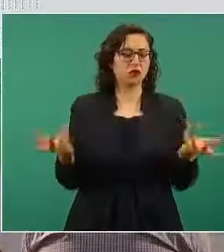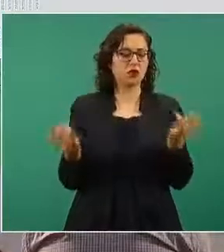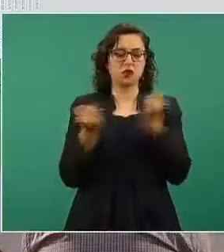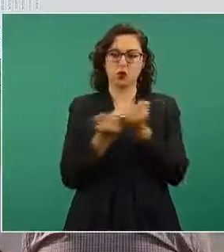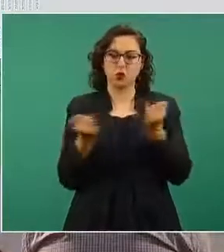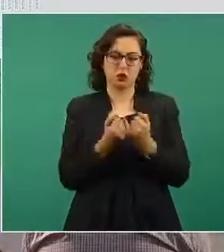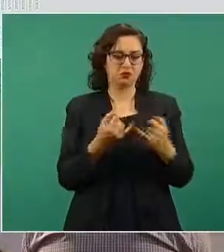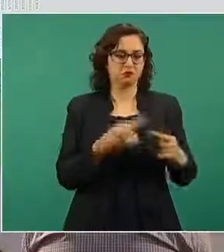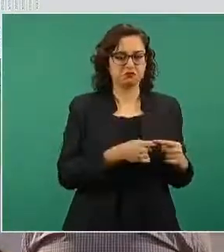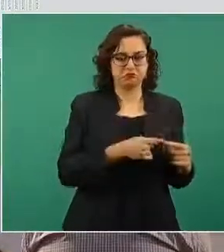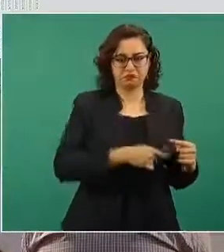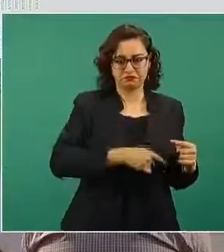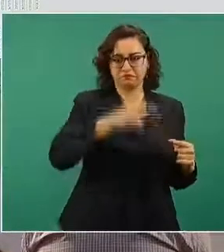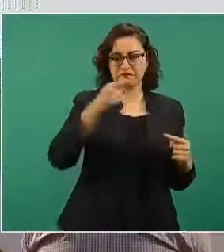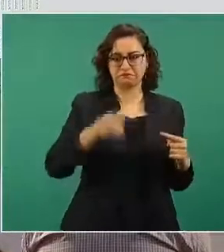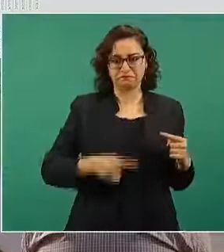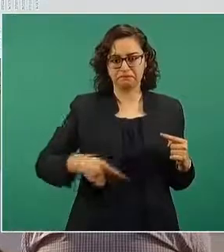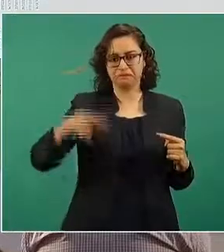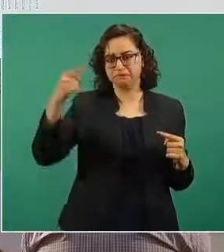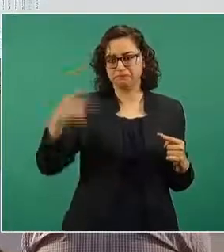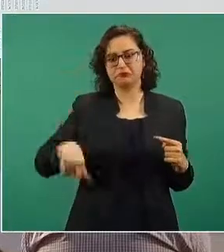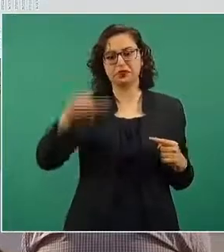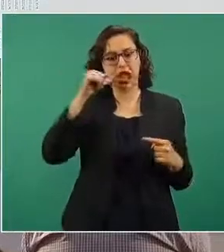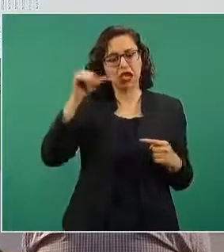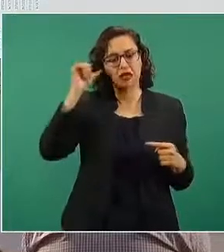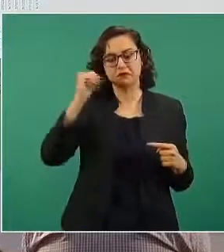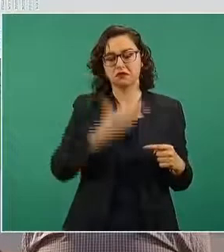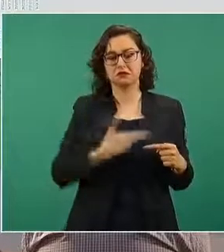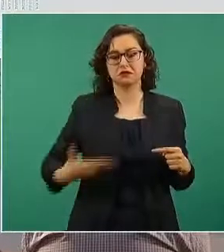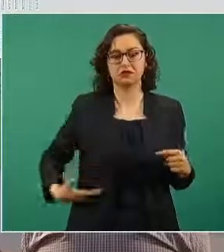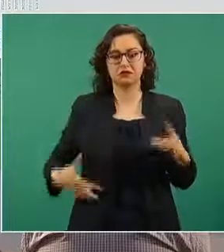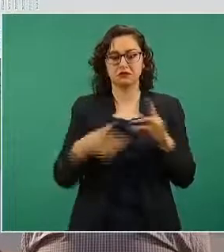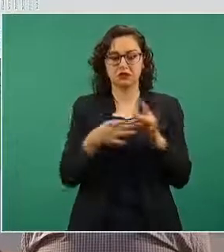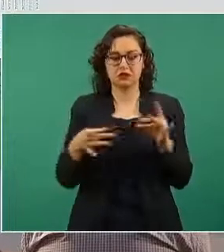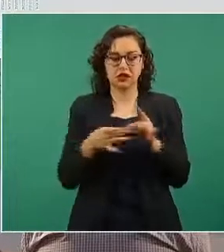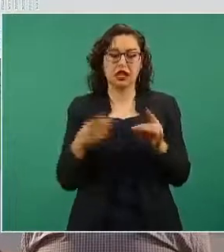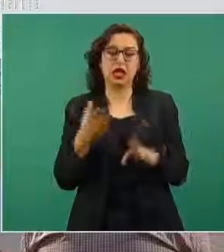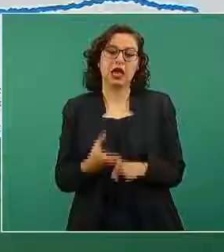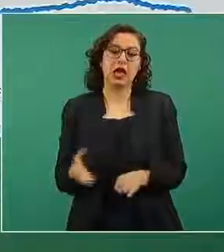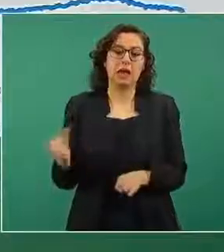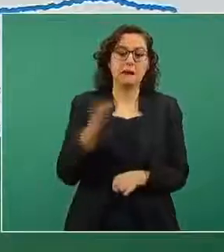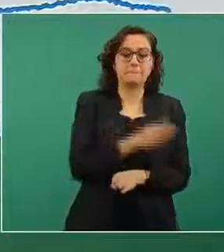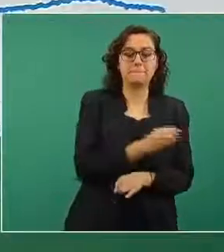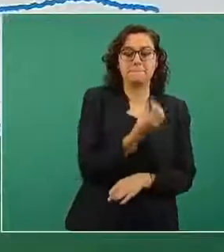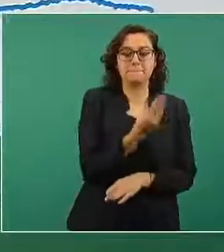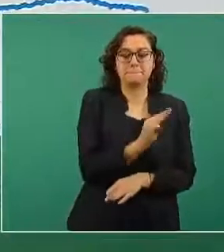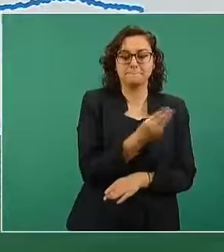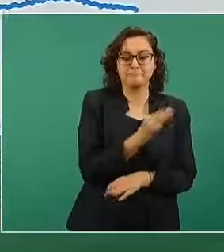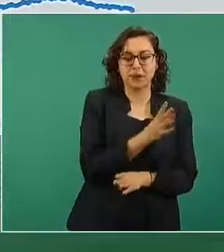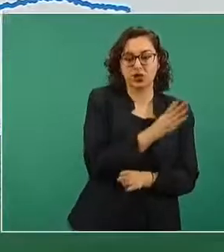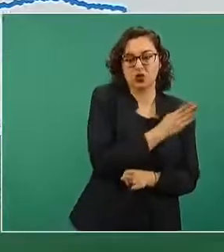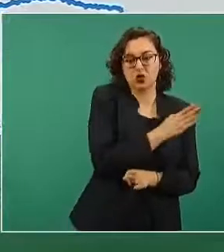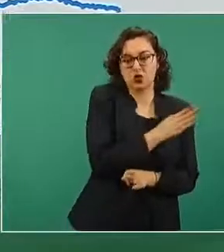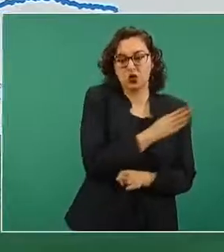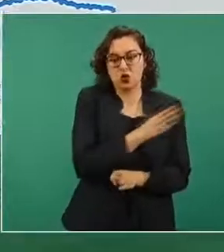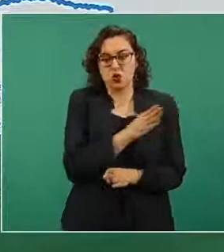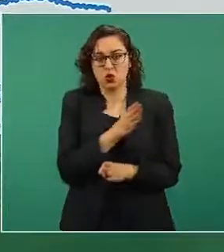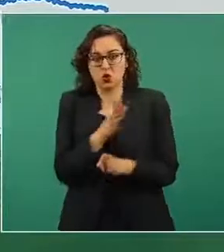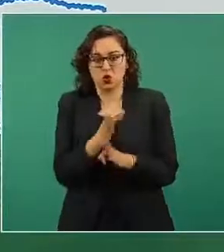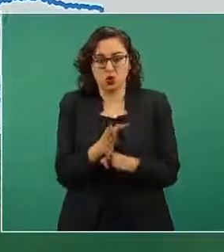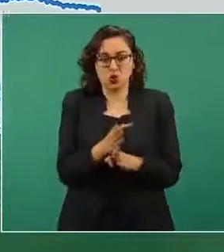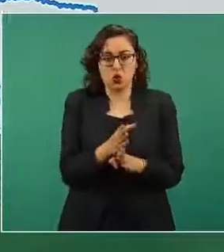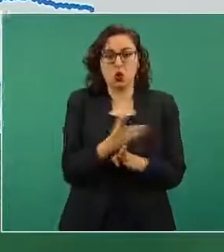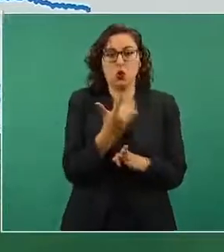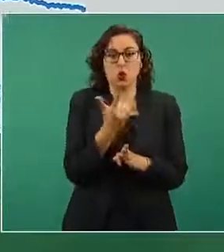también lo comentaba ayer el presidente. Aquí está desde mayo, no está desde el inicio del año, y llega a un punto máximo, que es el de la última